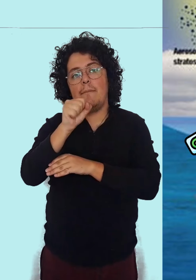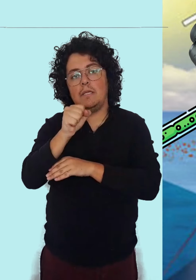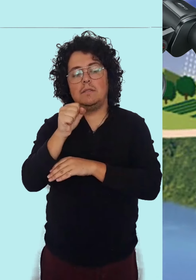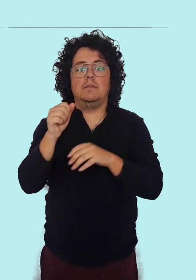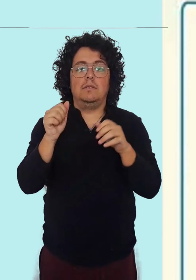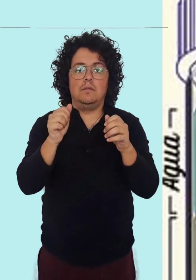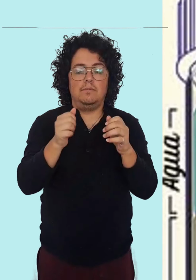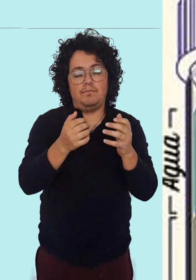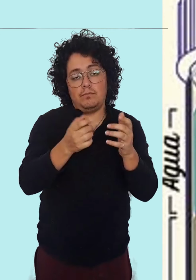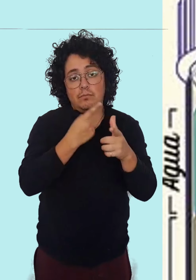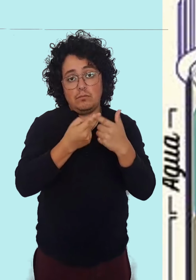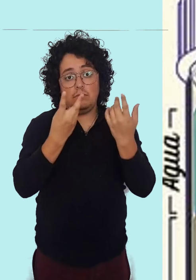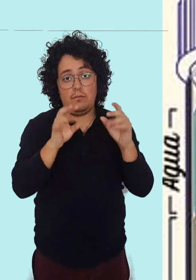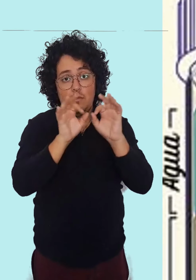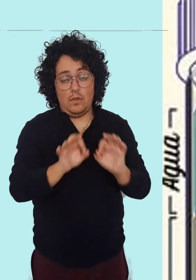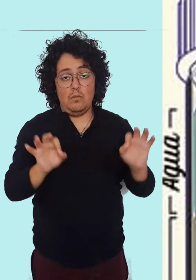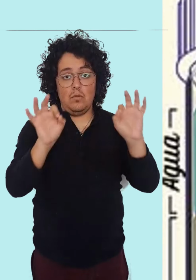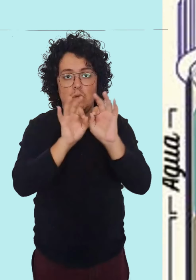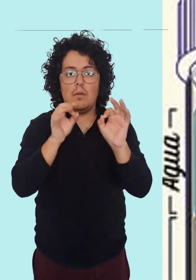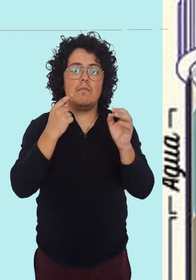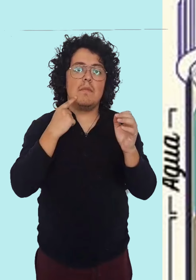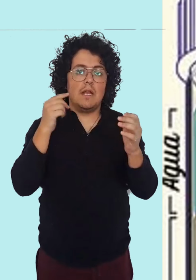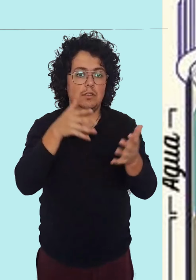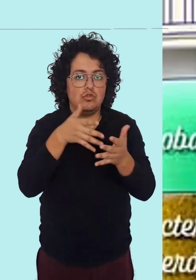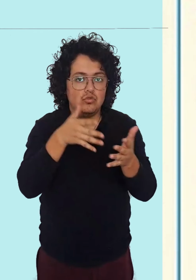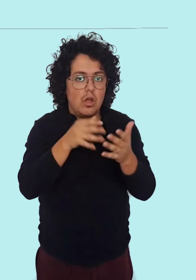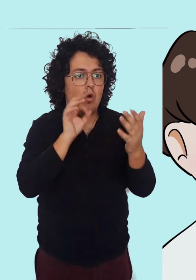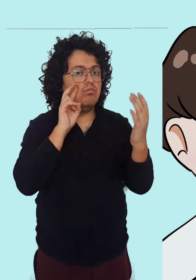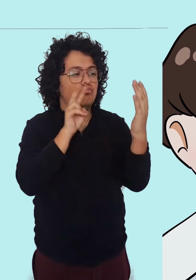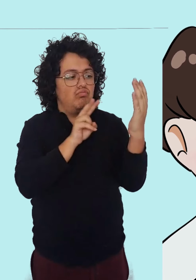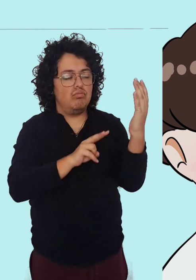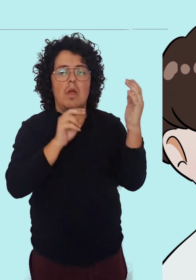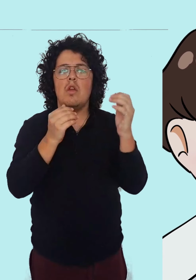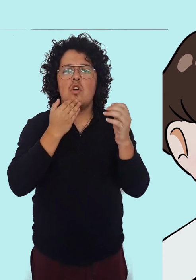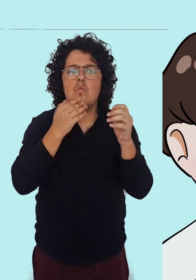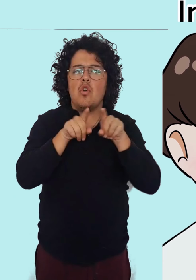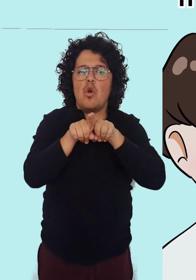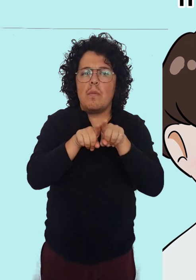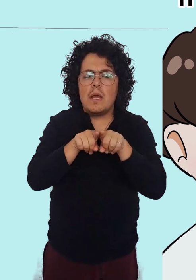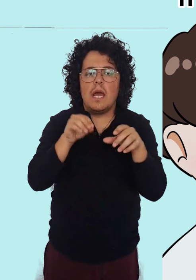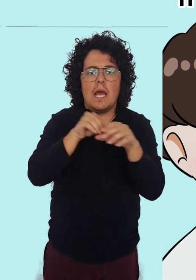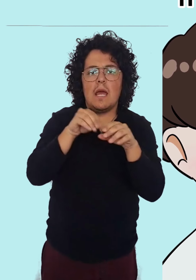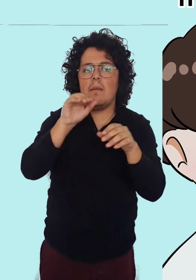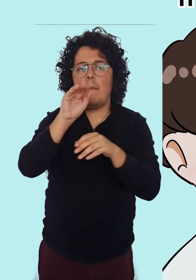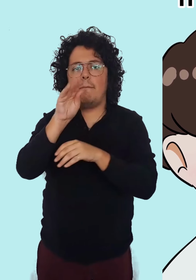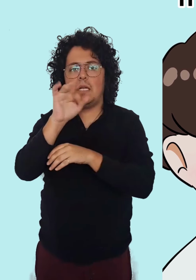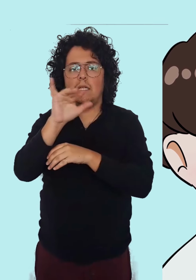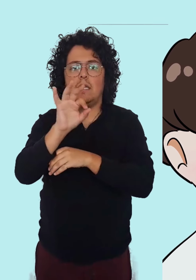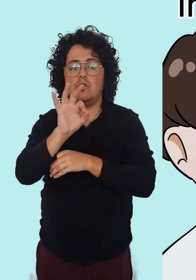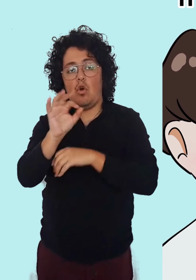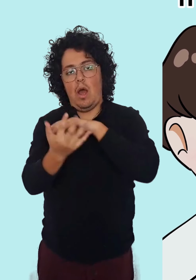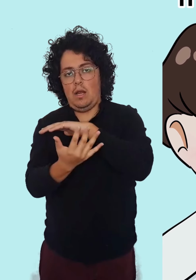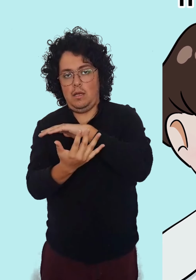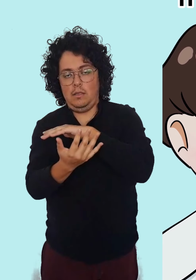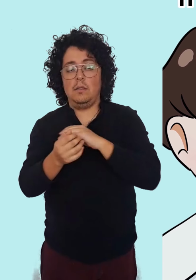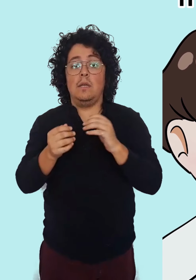nutrientes, formando capas específicas en el sedimento o en la columna. También resulta útil para estudiar interacciones simbióticas